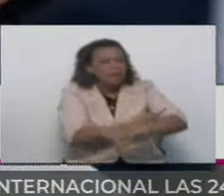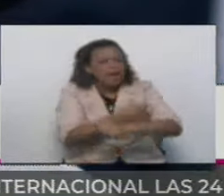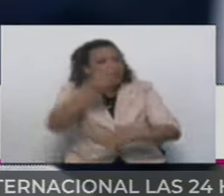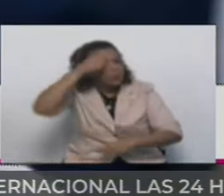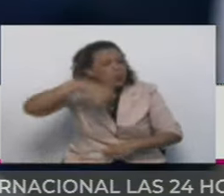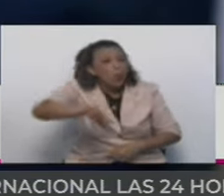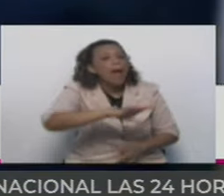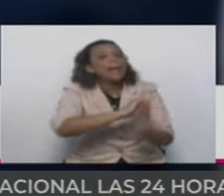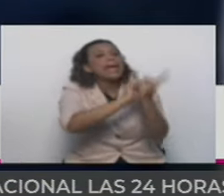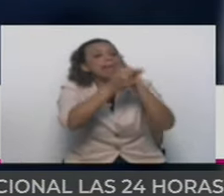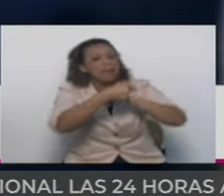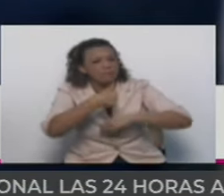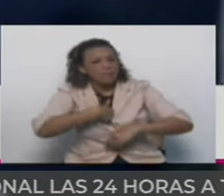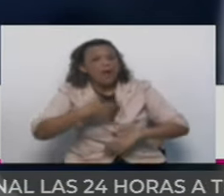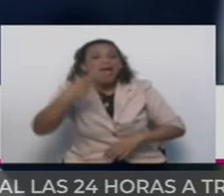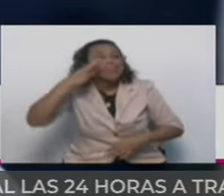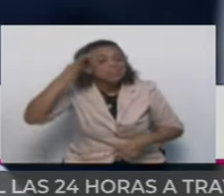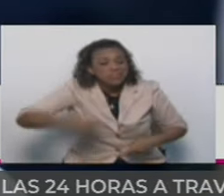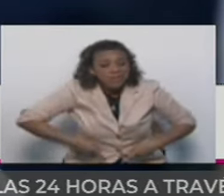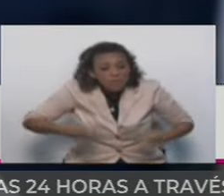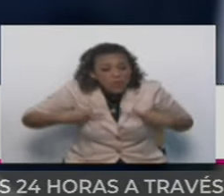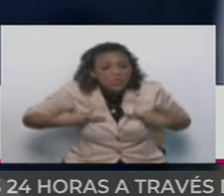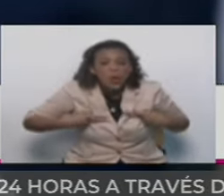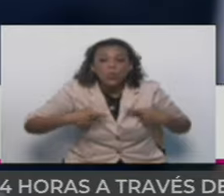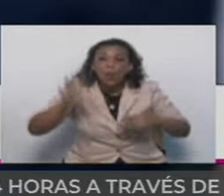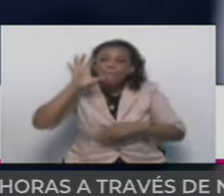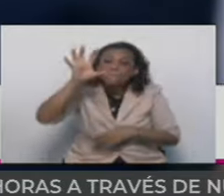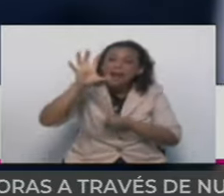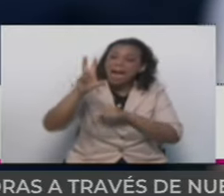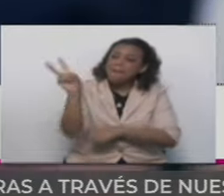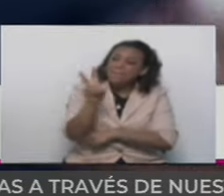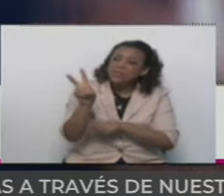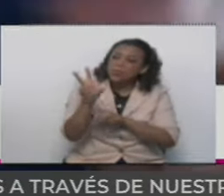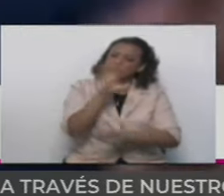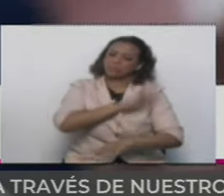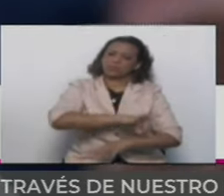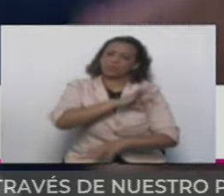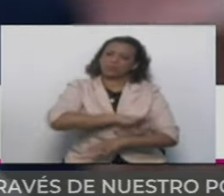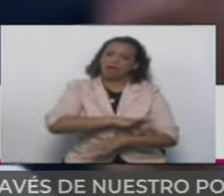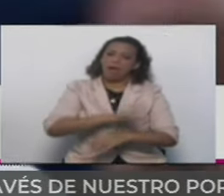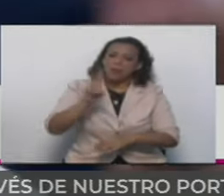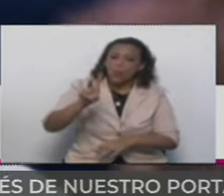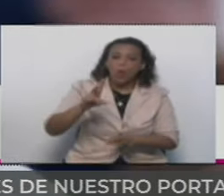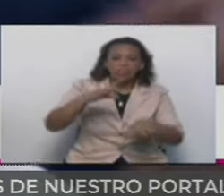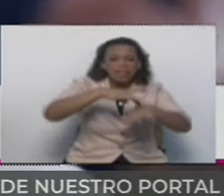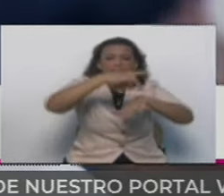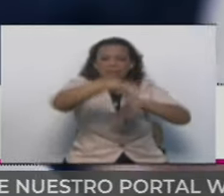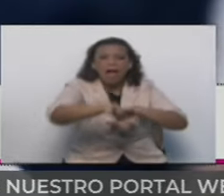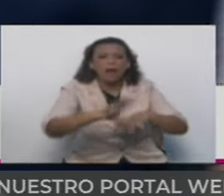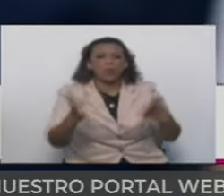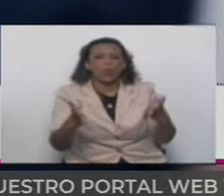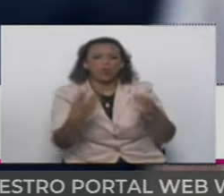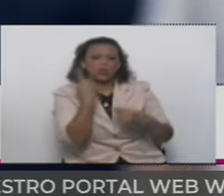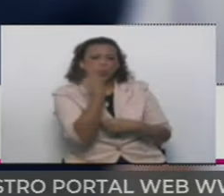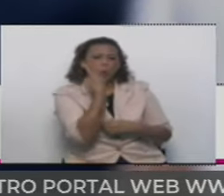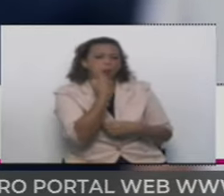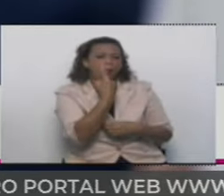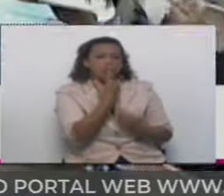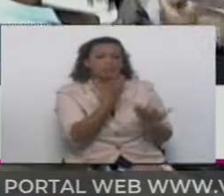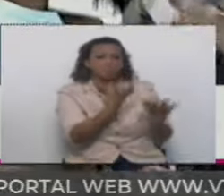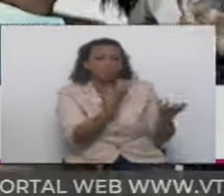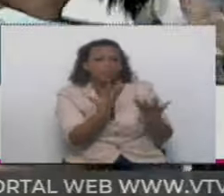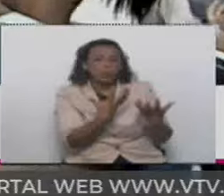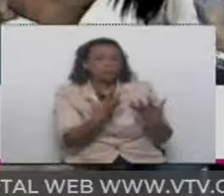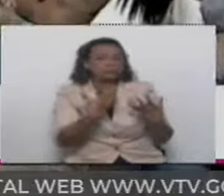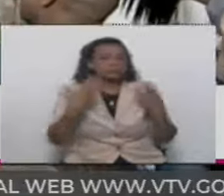quiere transformaciones en el marco de un país socialista. Dejar de ser un país con rasgos socialistas y